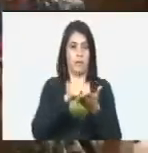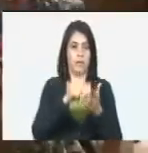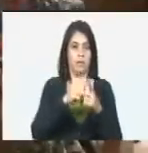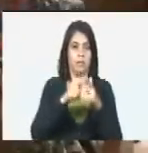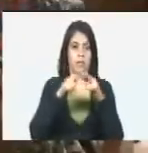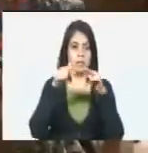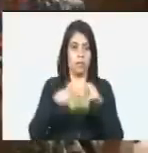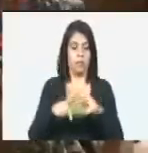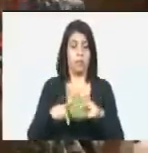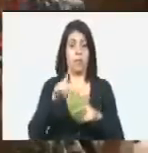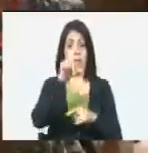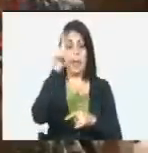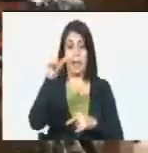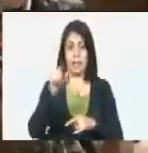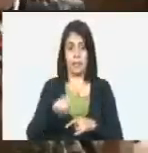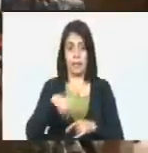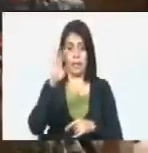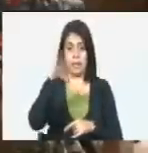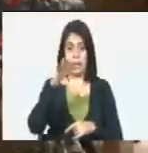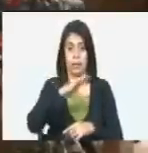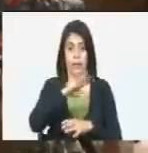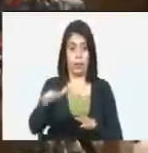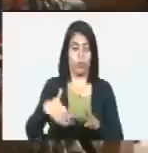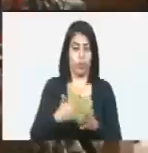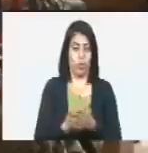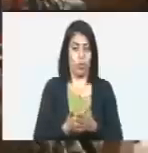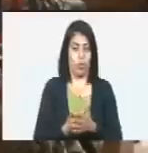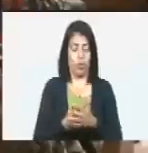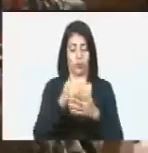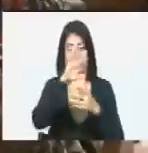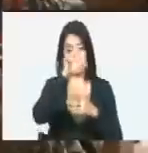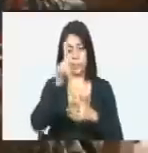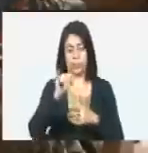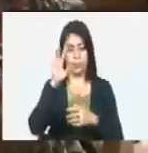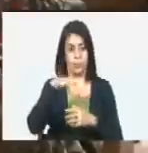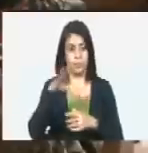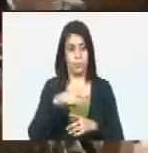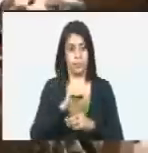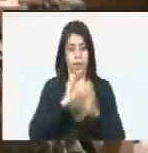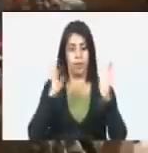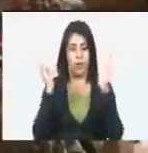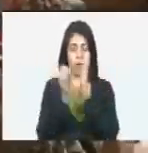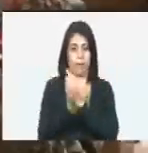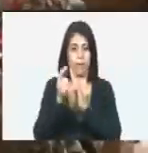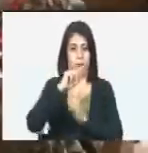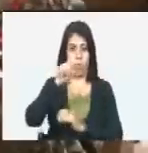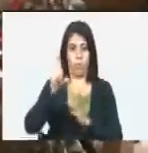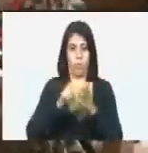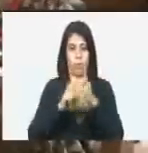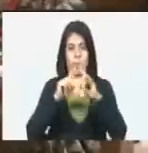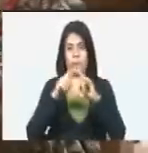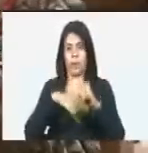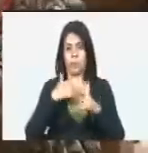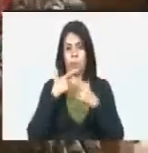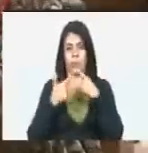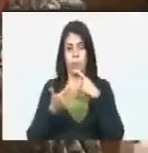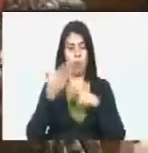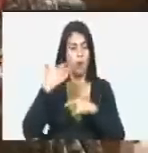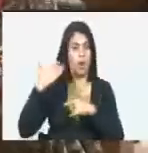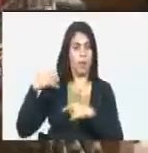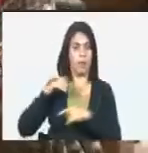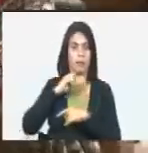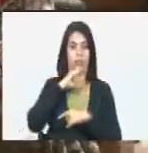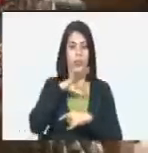Esequibo, aparece todo ese espacio geográfico. Pero nos podemos ir más atrás en